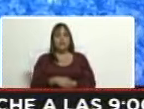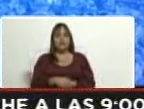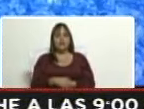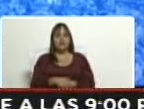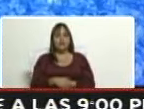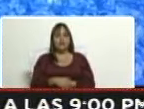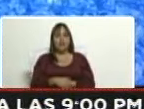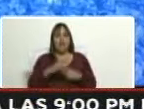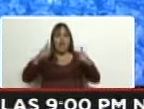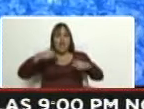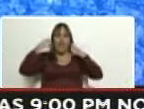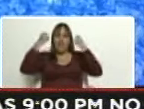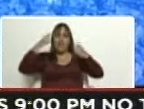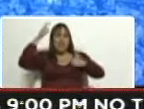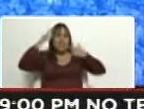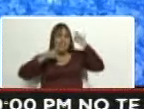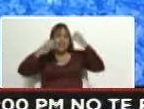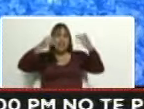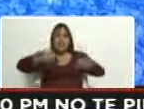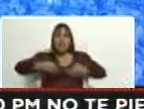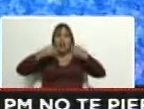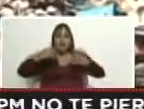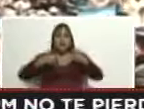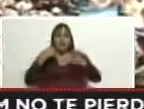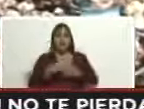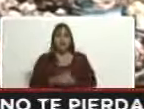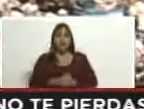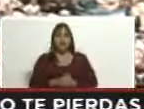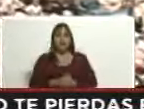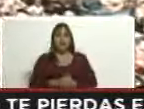¡Que viva Chávez inmortal!